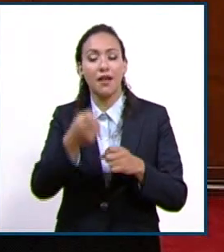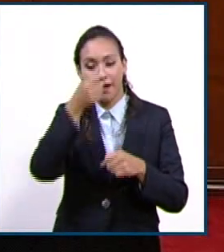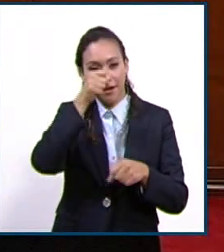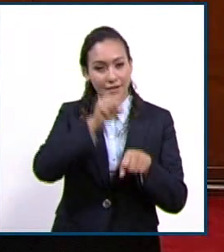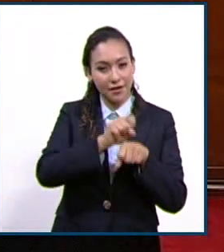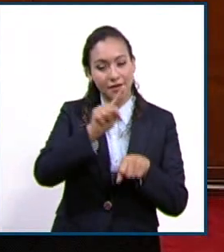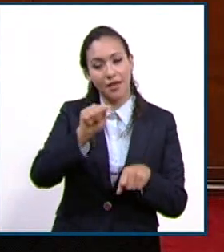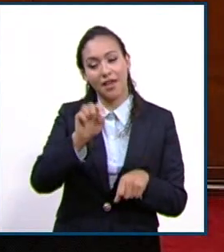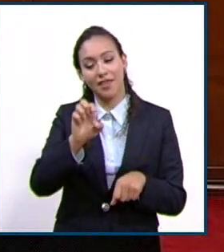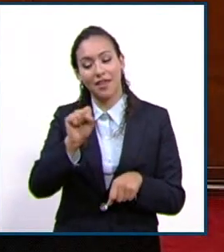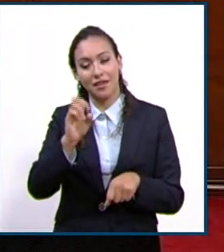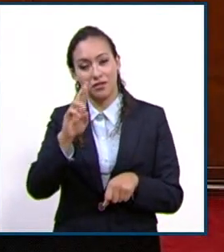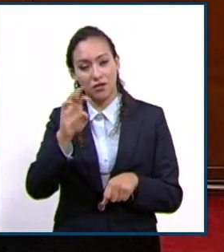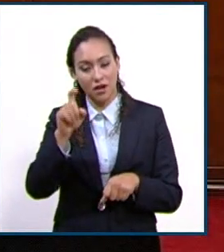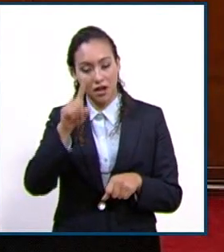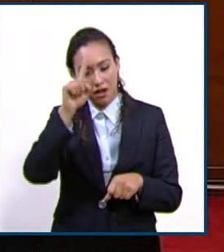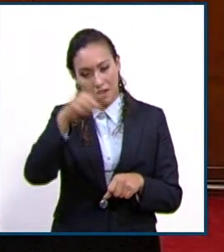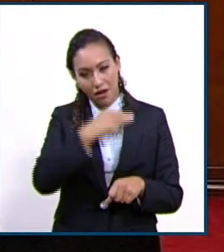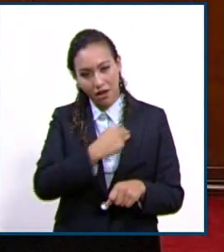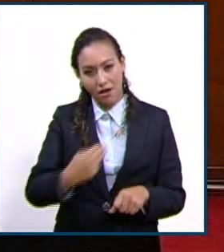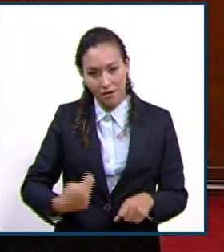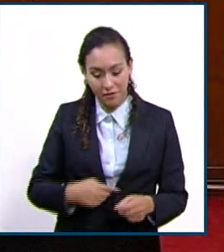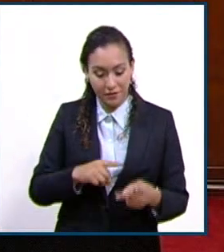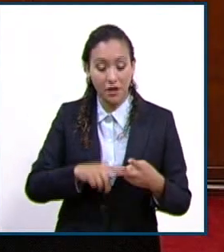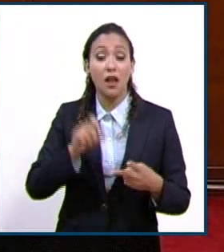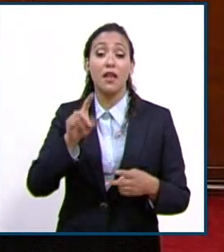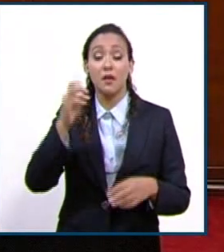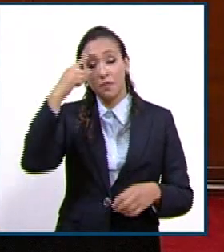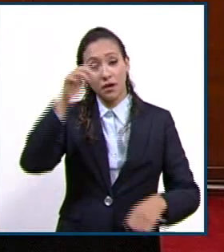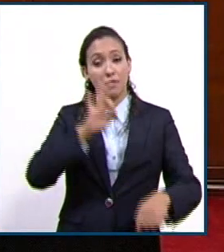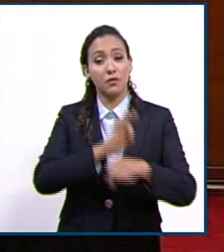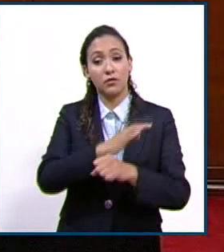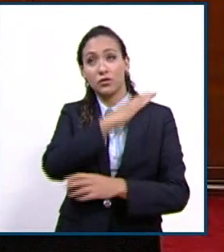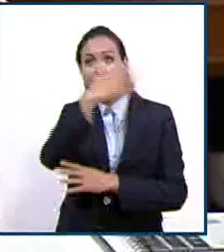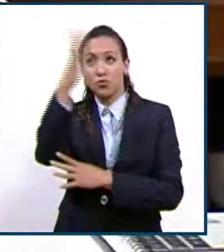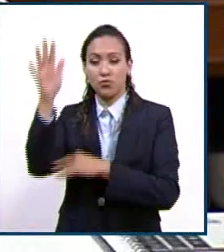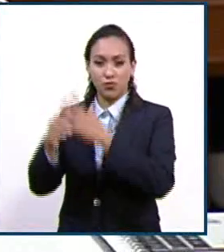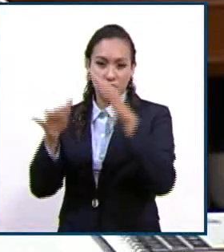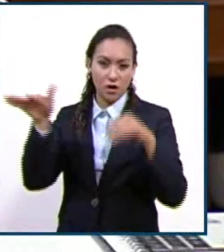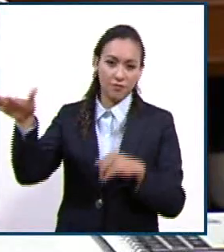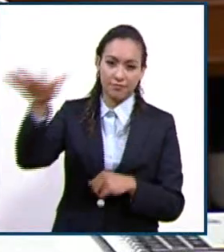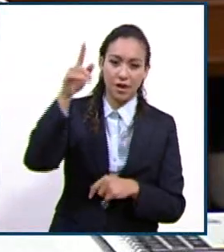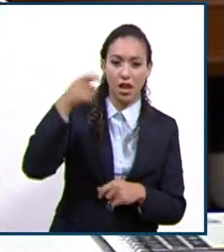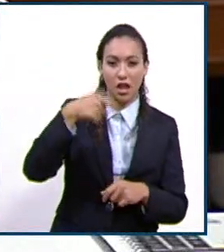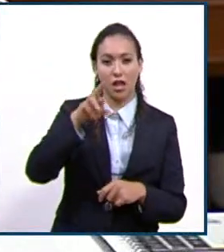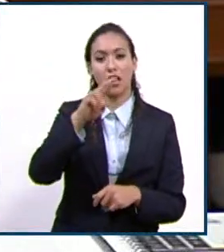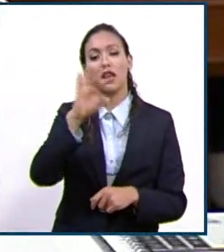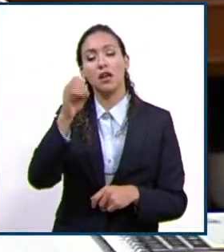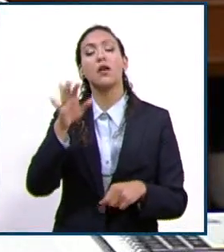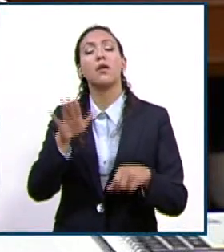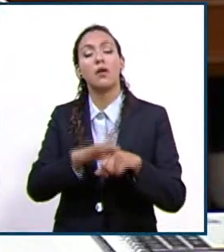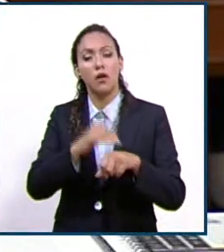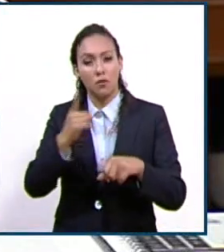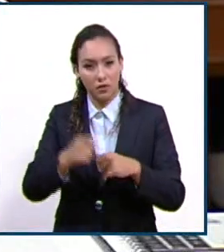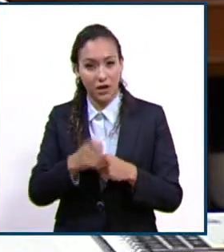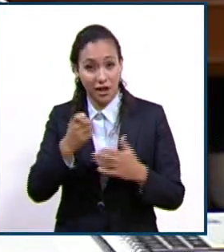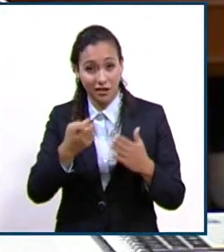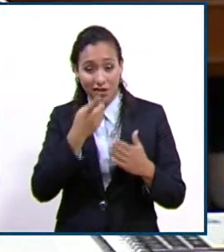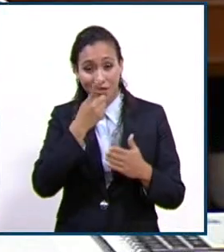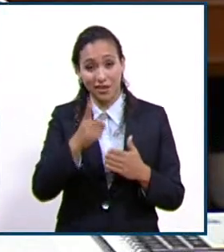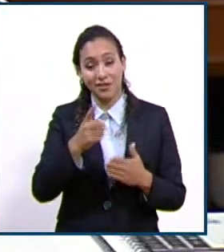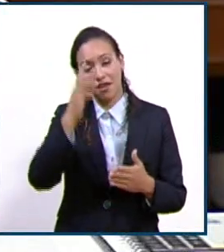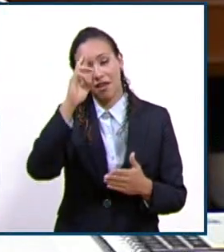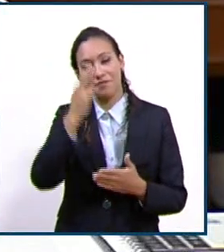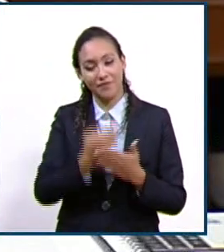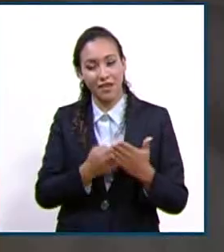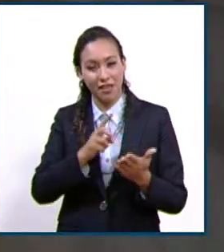Tesorería Municipal, así como de la Procuraduría de Protección al Ambiente de Quintana Roo. Todo esto por ser disposiciones violatorias del derecho a igualdad